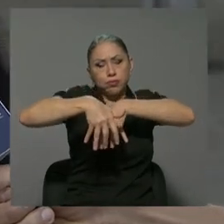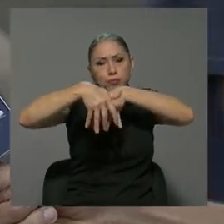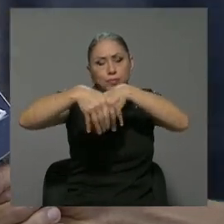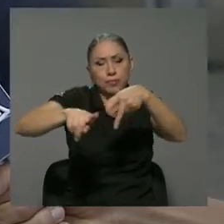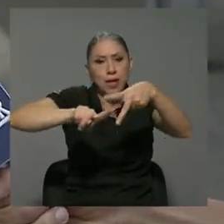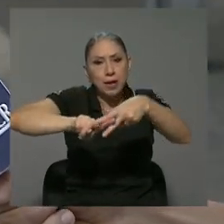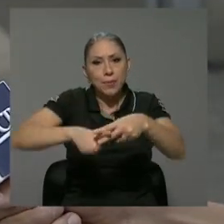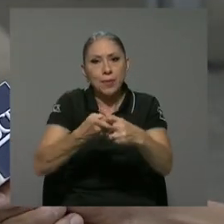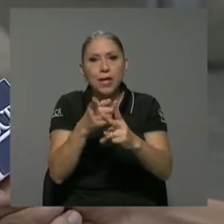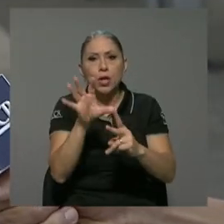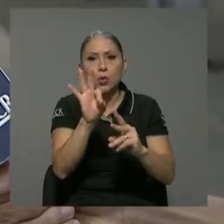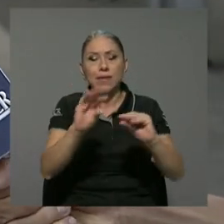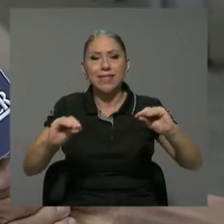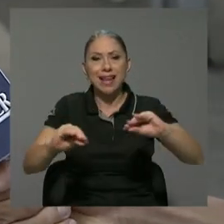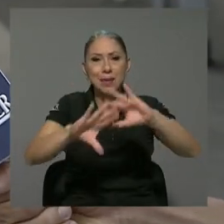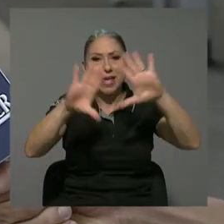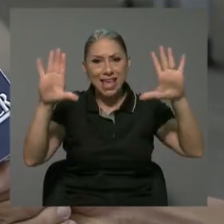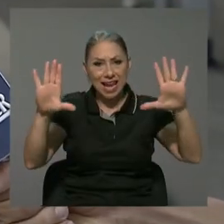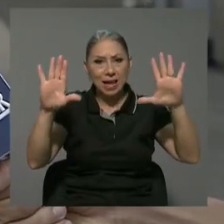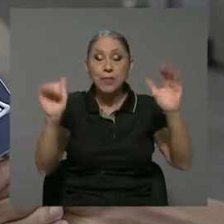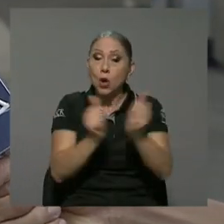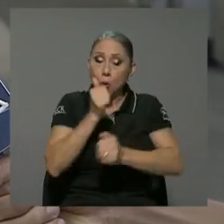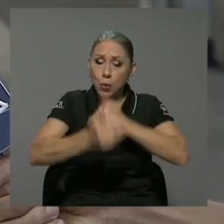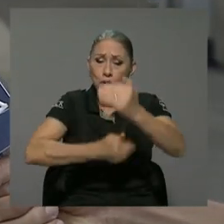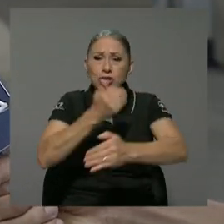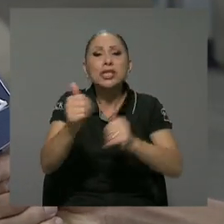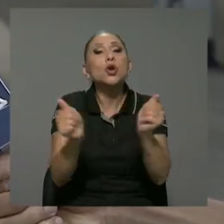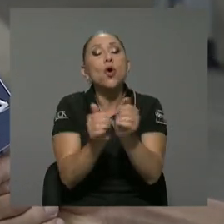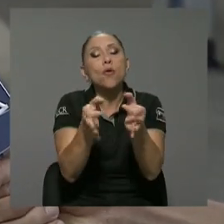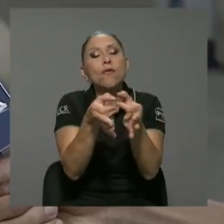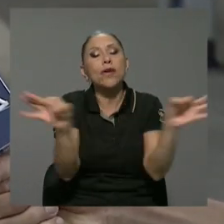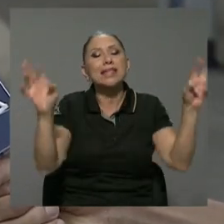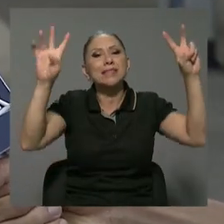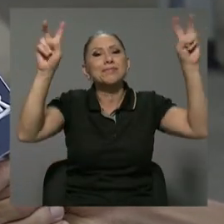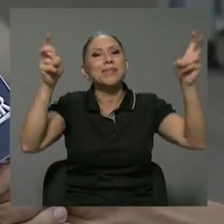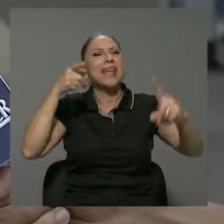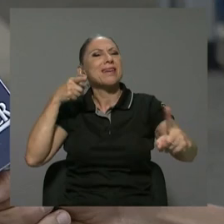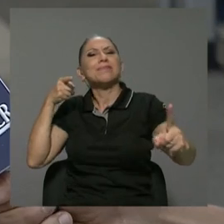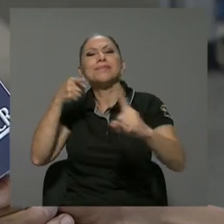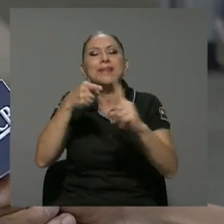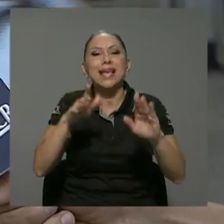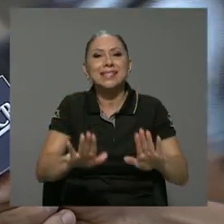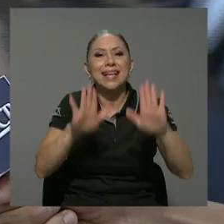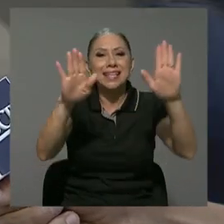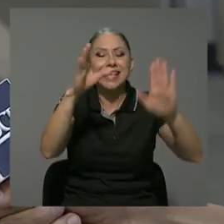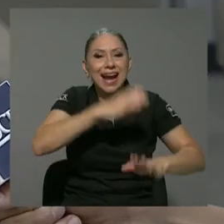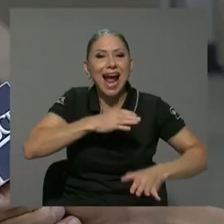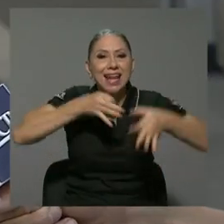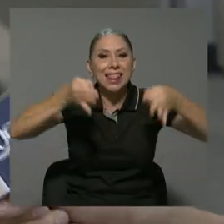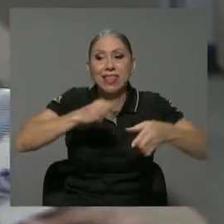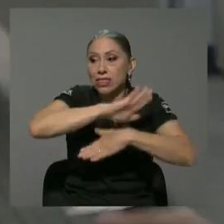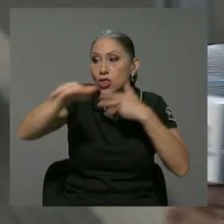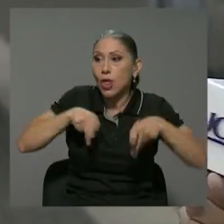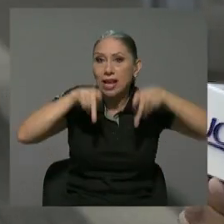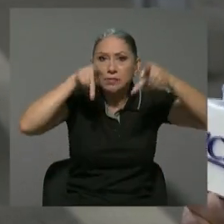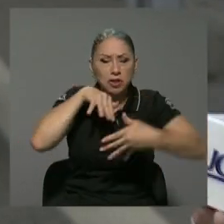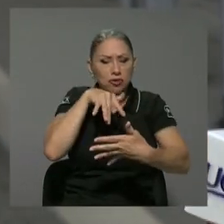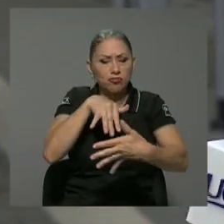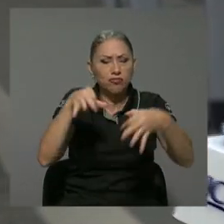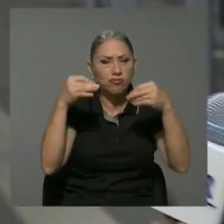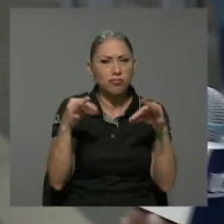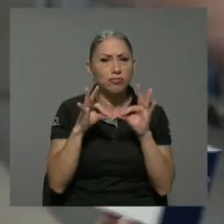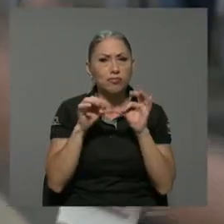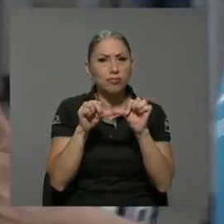debido proceso y con ese lema, buscando la excelencia, la calidad, la formación continua de todas las personas. De acuerdo,